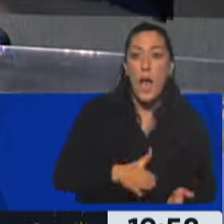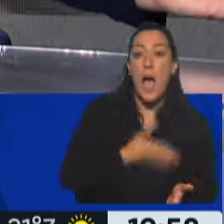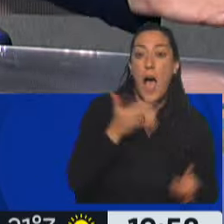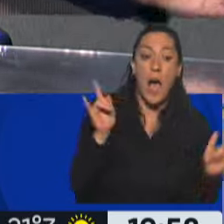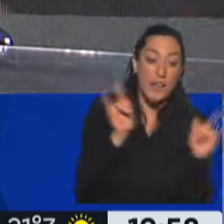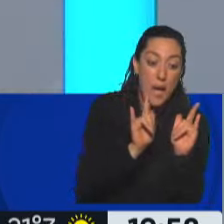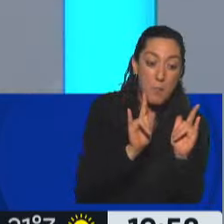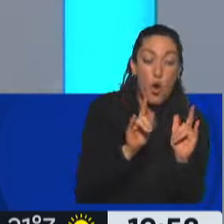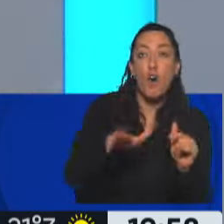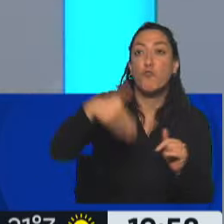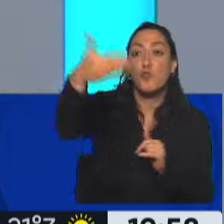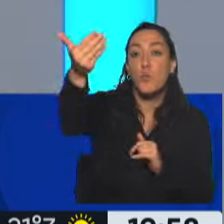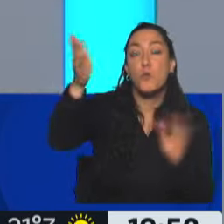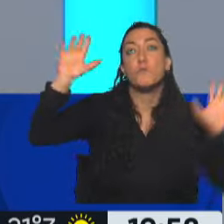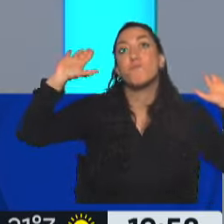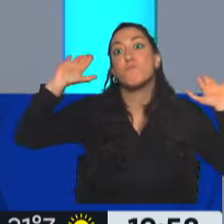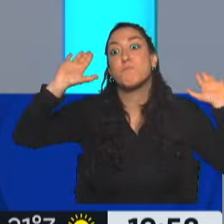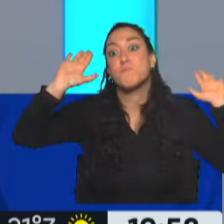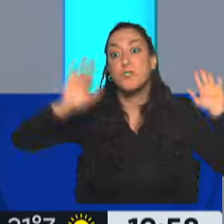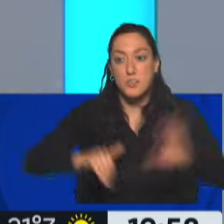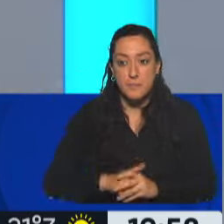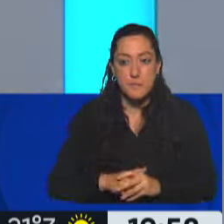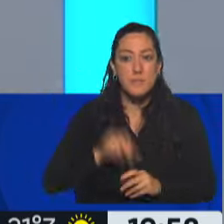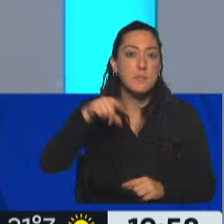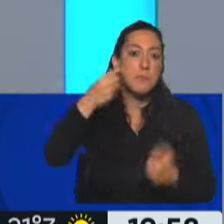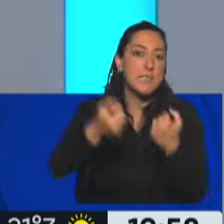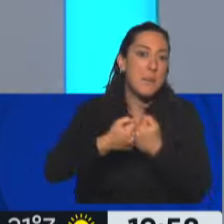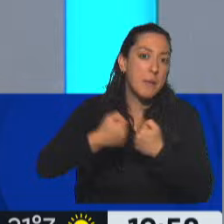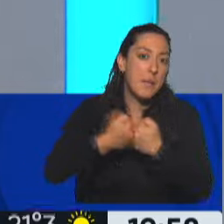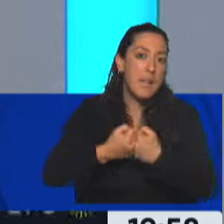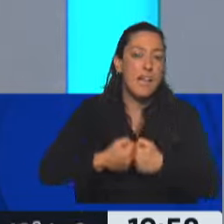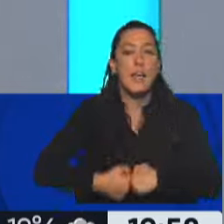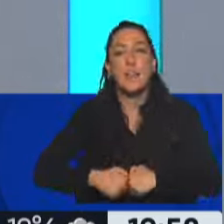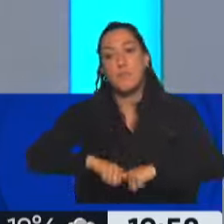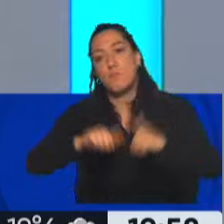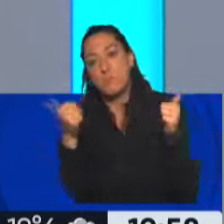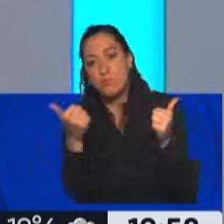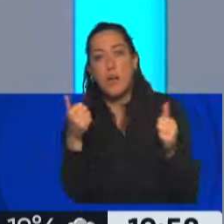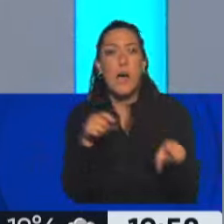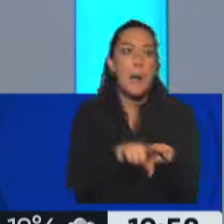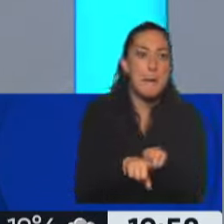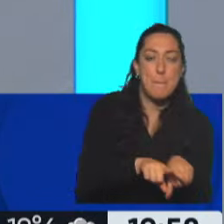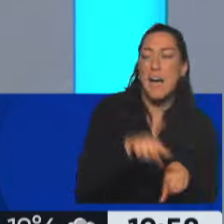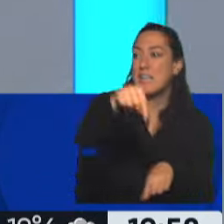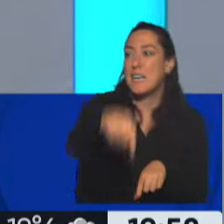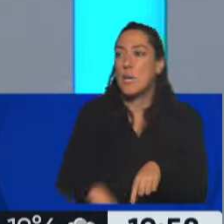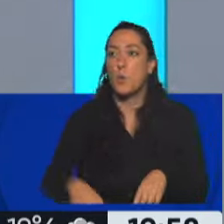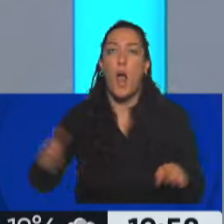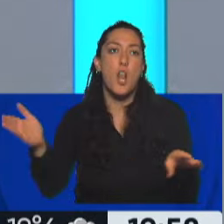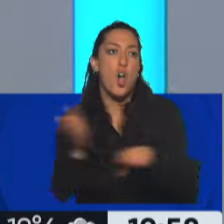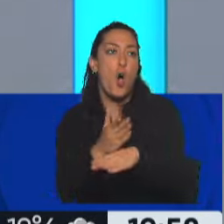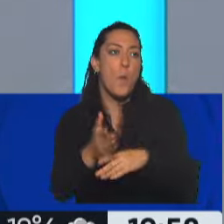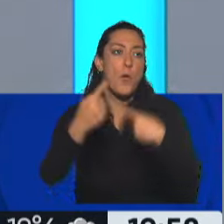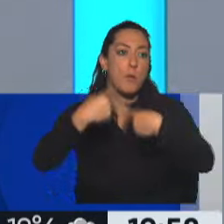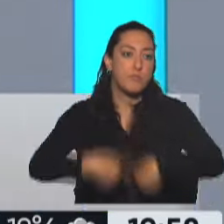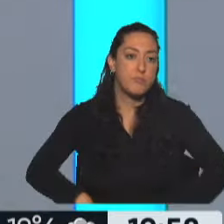mañana... Claro. Y ahí mañana se pelean, ¿viste cómo es esto? Si es la amante, Sabrina, si es la actual, si es la ex. Bueno, estamos hablando